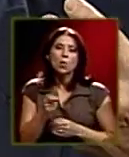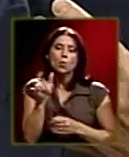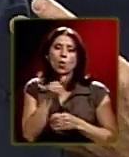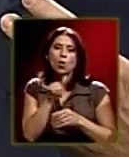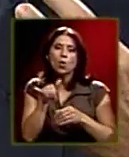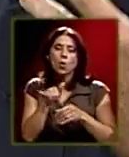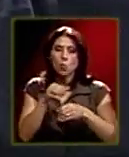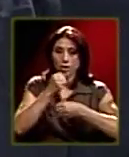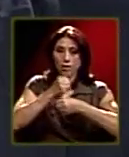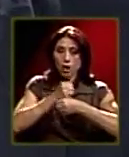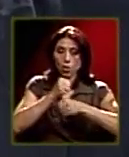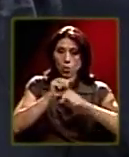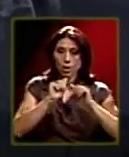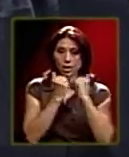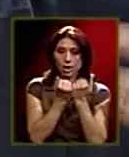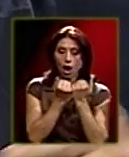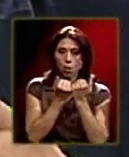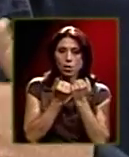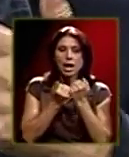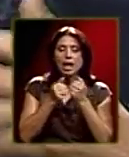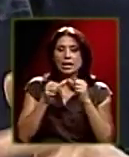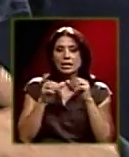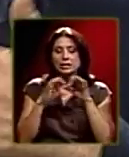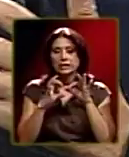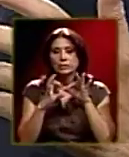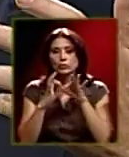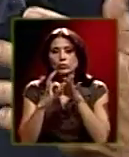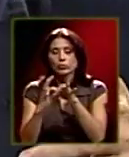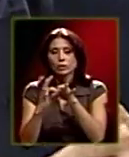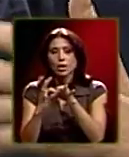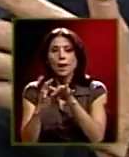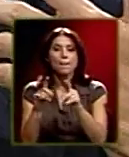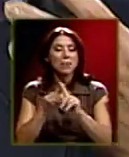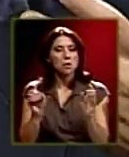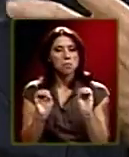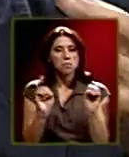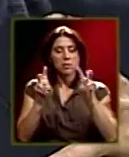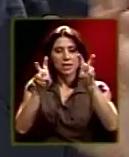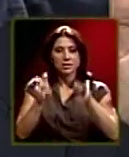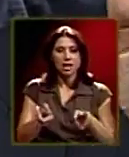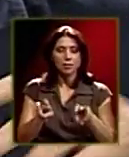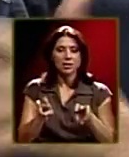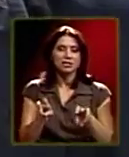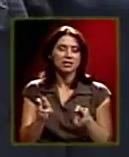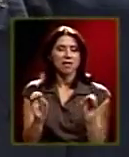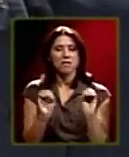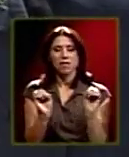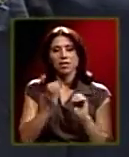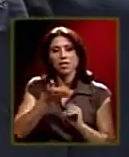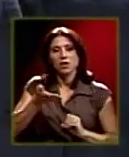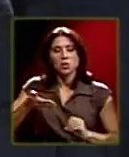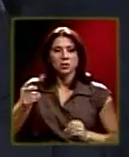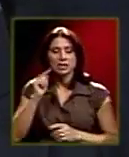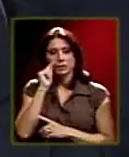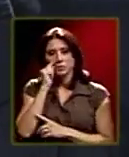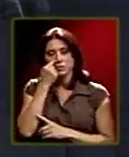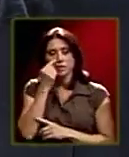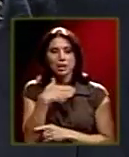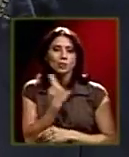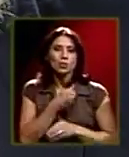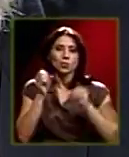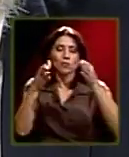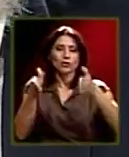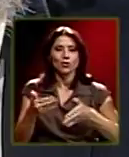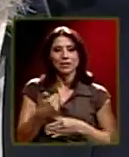aula, pero sin exámenes y sin las cosas un poco tediosas que los profesores tenemos.